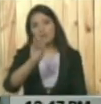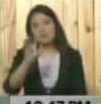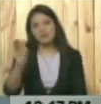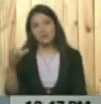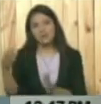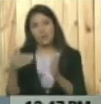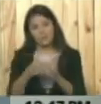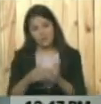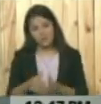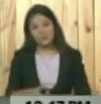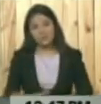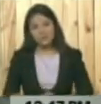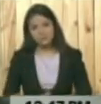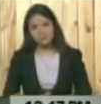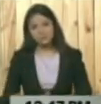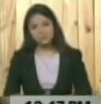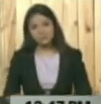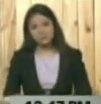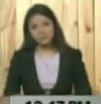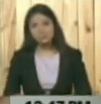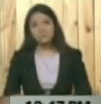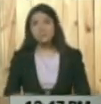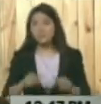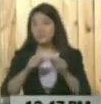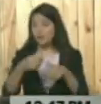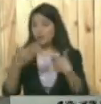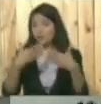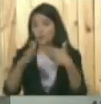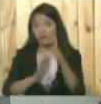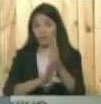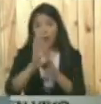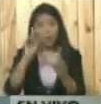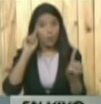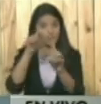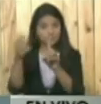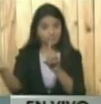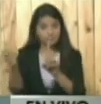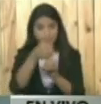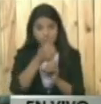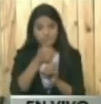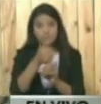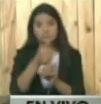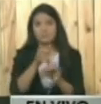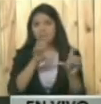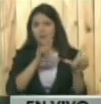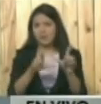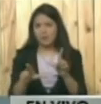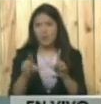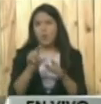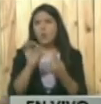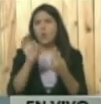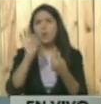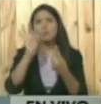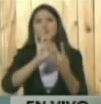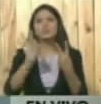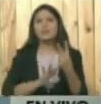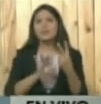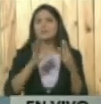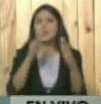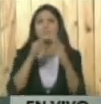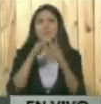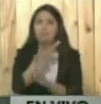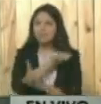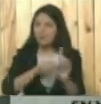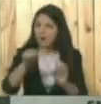1.500.000 y marchar hacia la meta establecida en un censo nacional de vivienda y